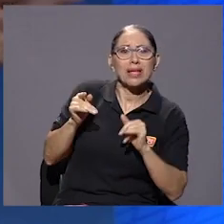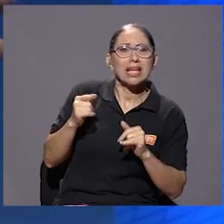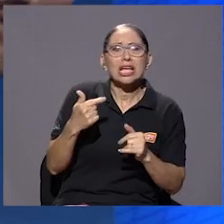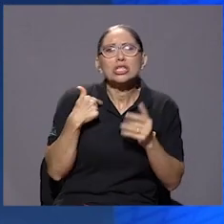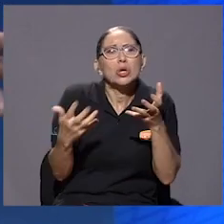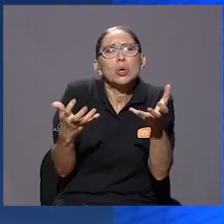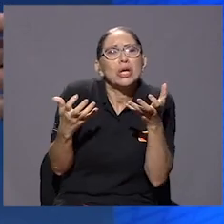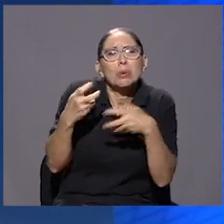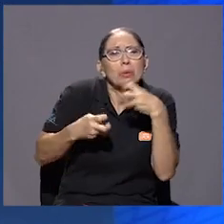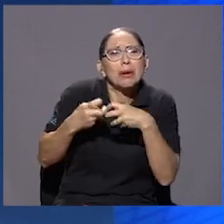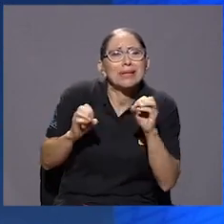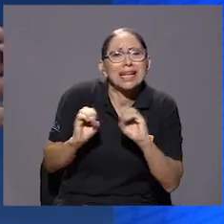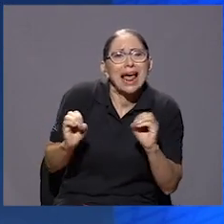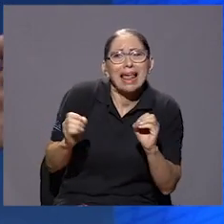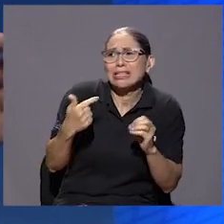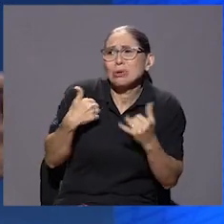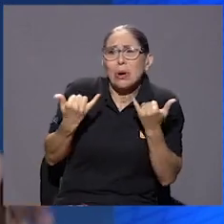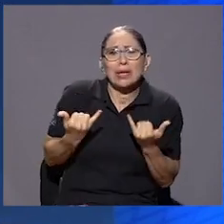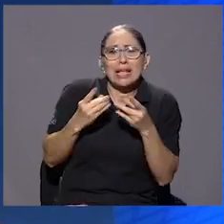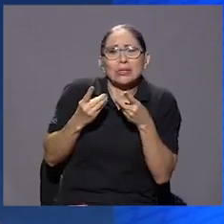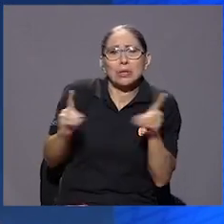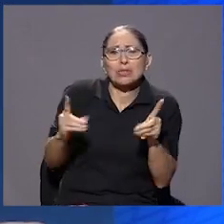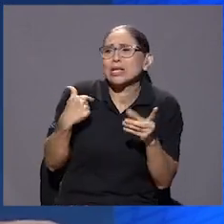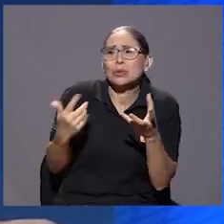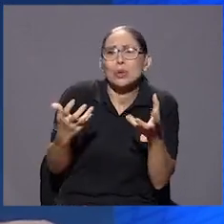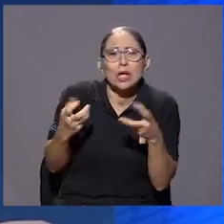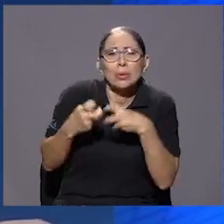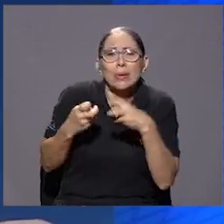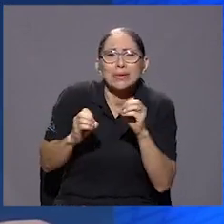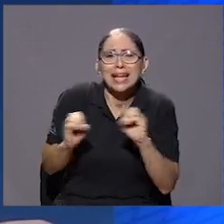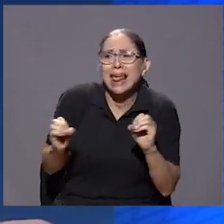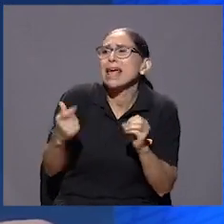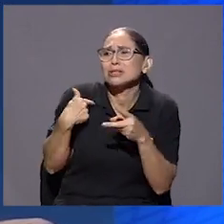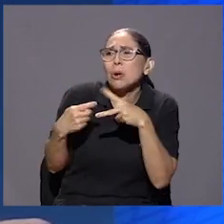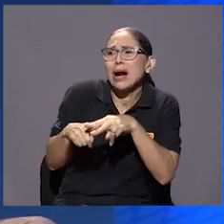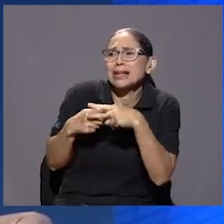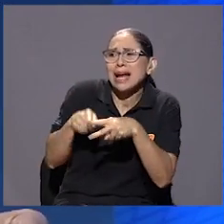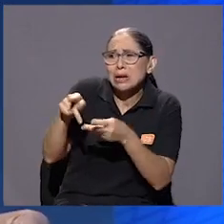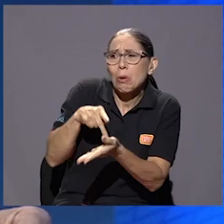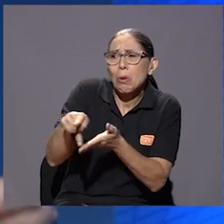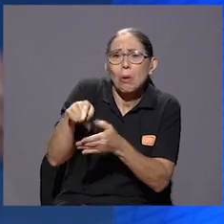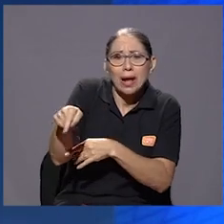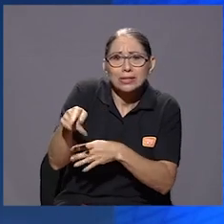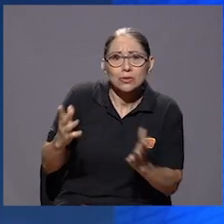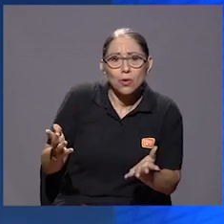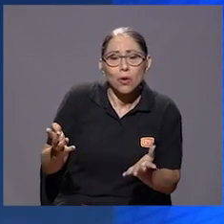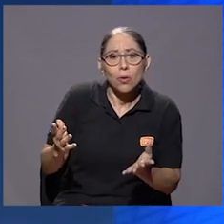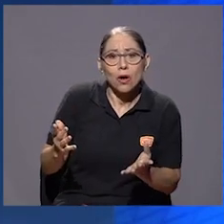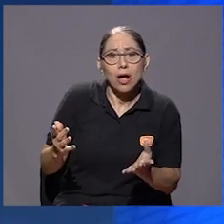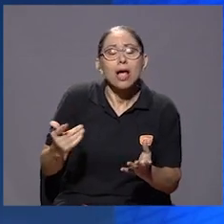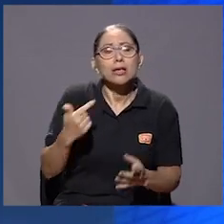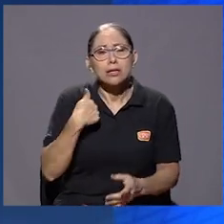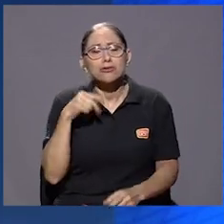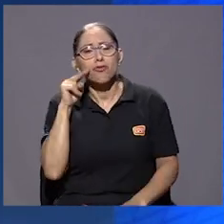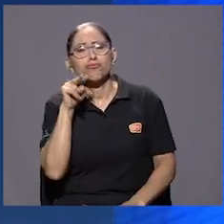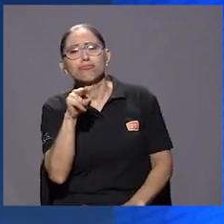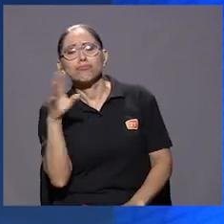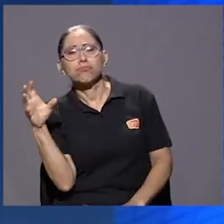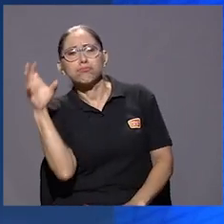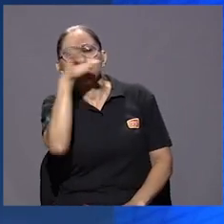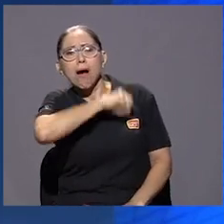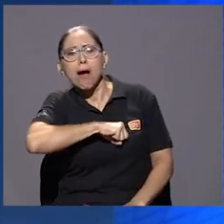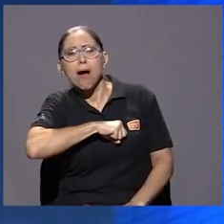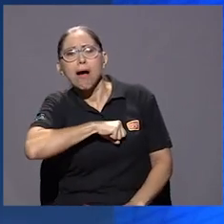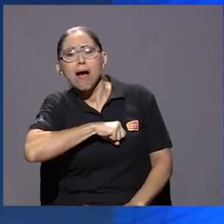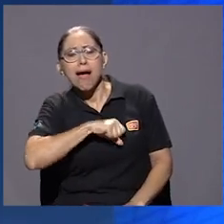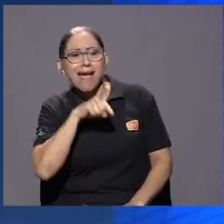quiero problemas de nada, me estoy divorciando y yo no quiero problemas de nada. Yo le arreglo eso, ¿verdad? Entonces, y pude notar, ¿verdad?